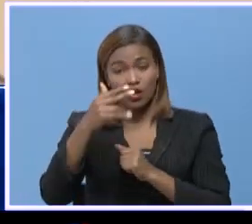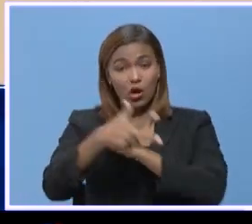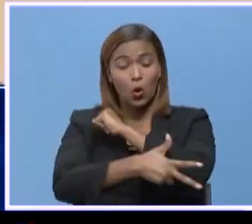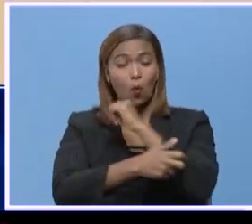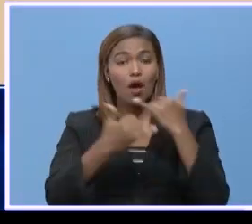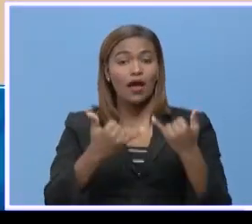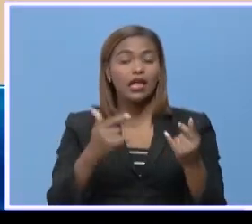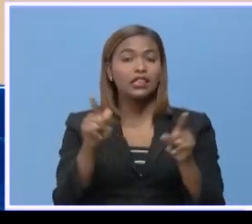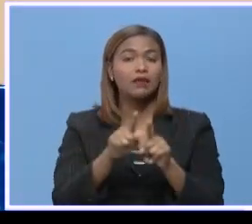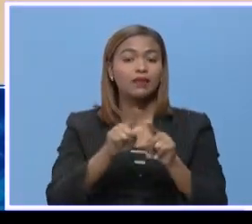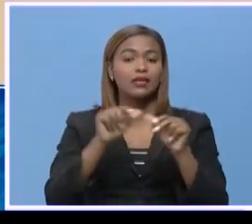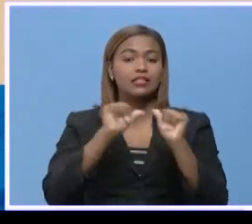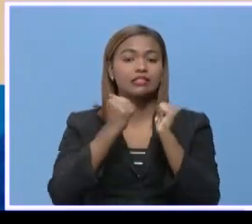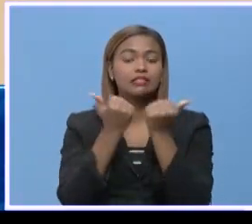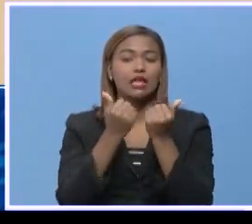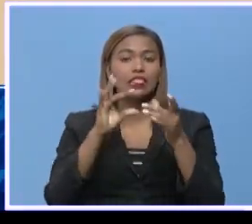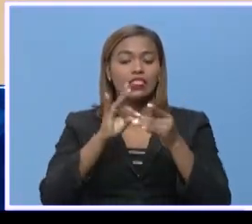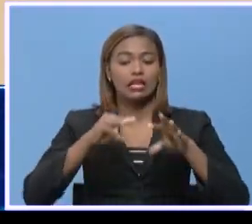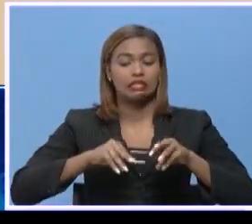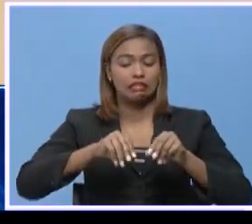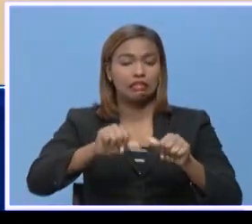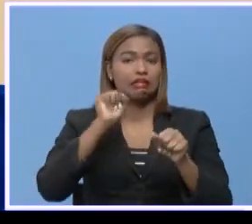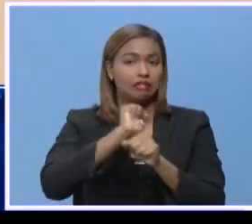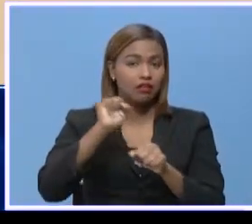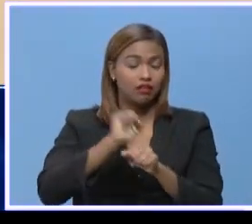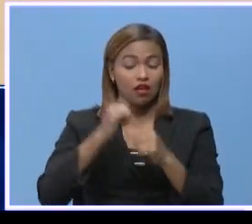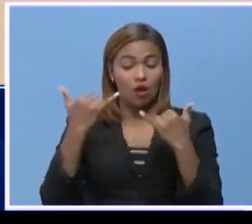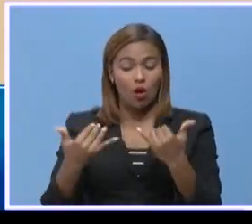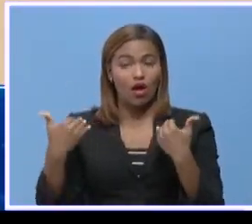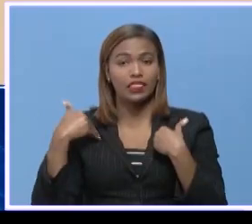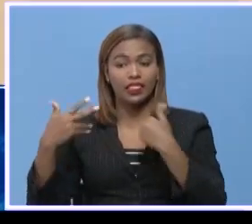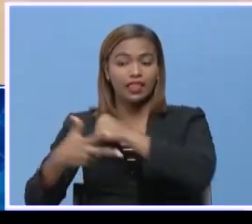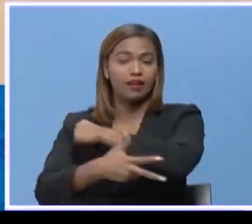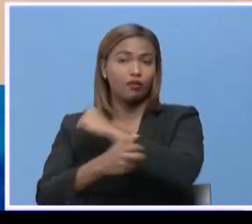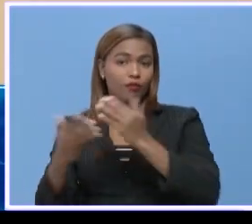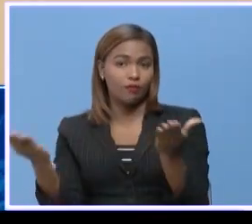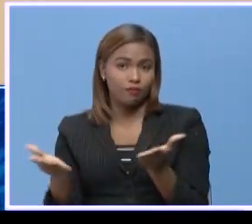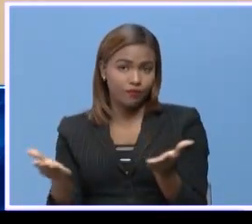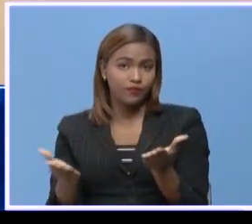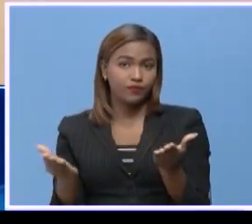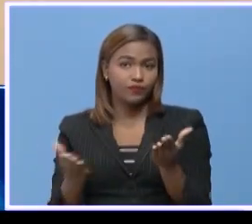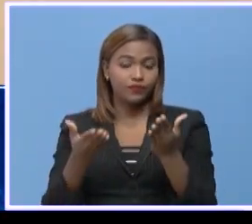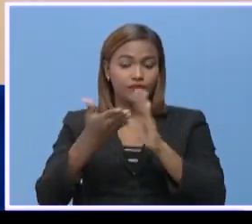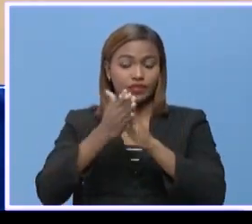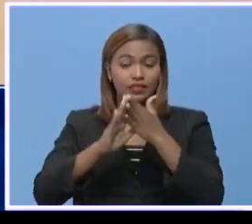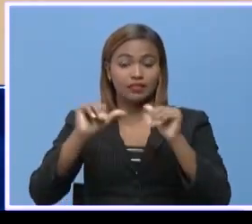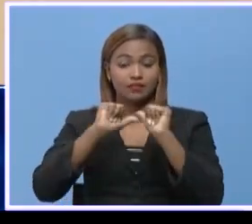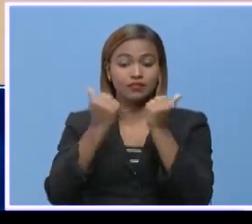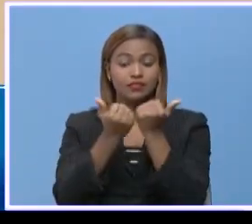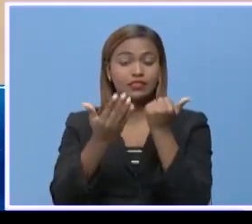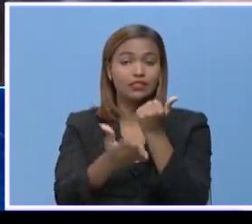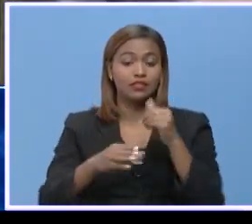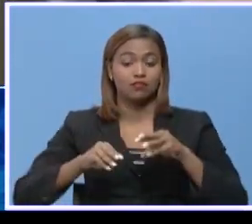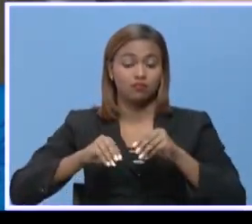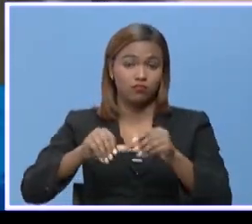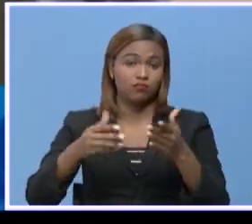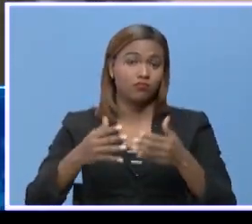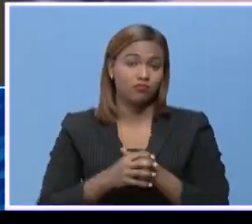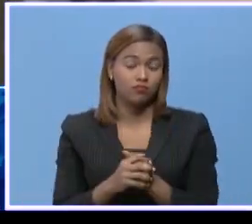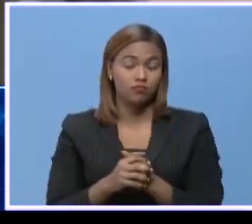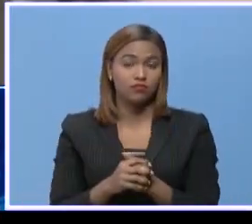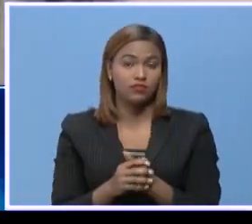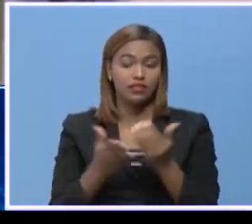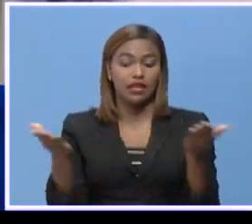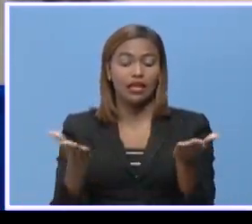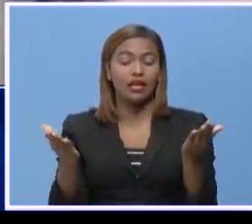días en la Asociación de Ganaderos y ahora roban aquí en la Cooperativa de Ganaderos. Aquí